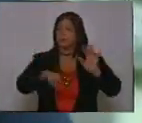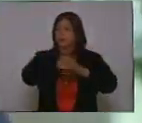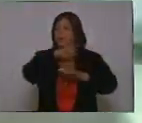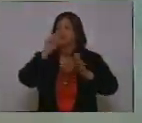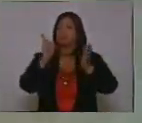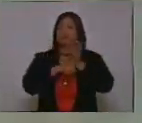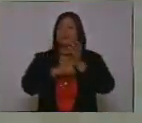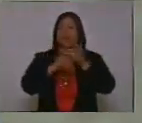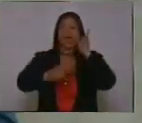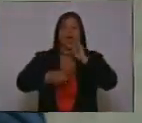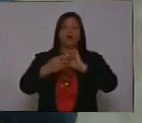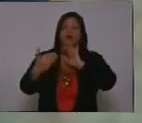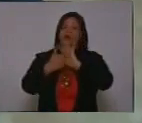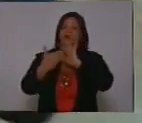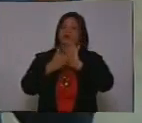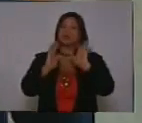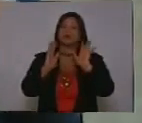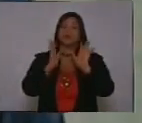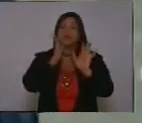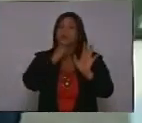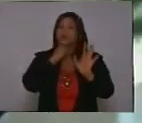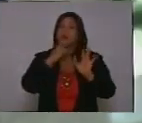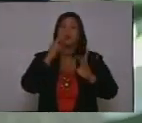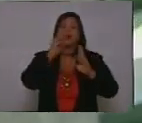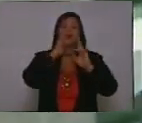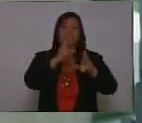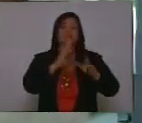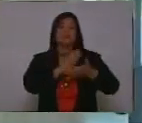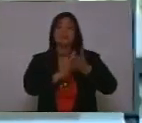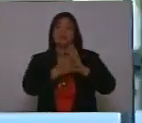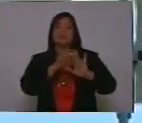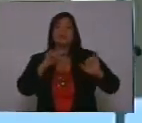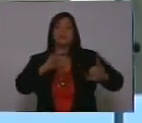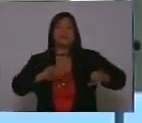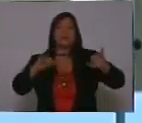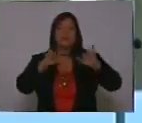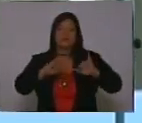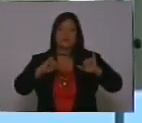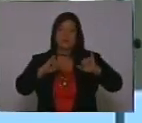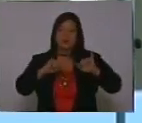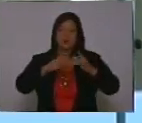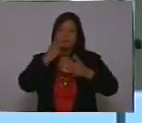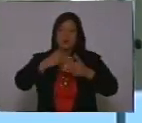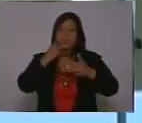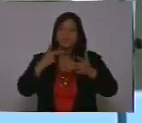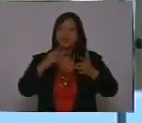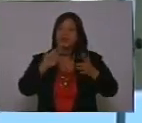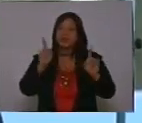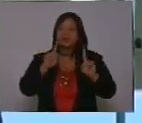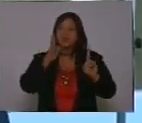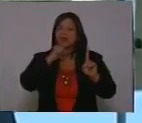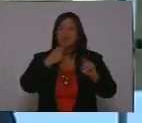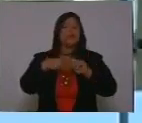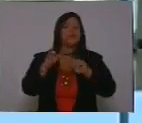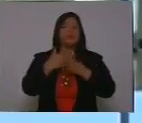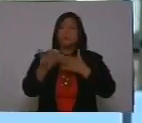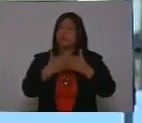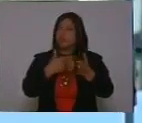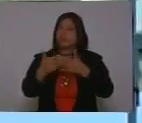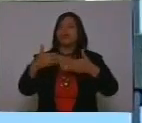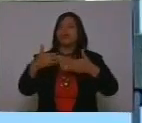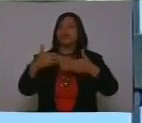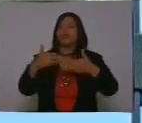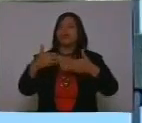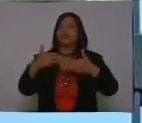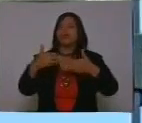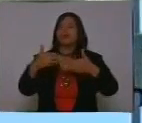no comparte nuestras tendencias políticas, que no comparte nuestros ideales políticos, pero que también siguen luchando por